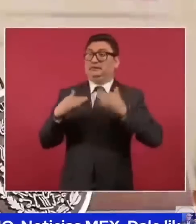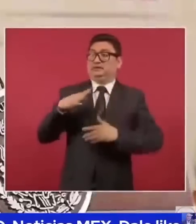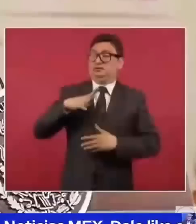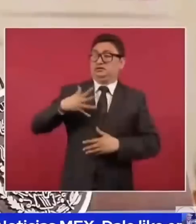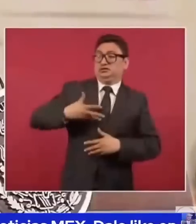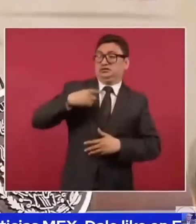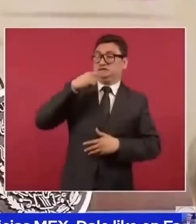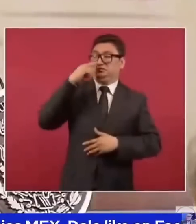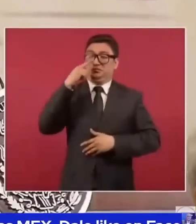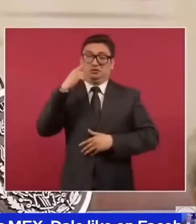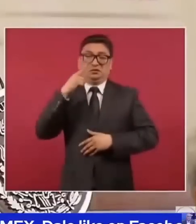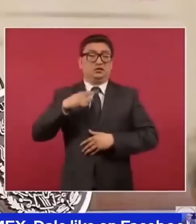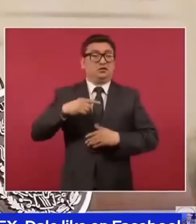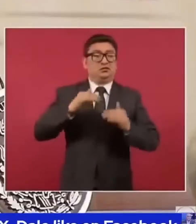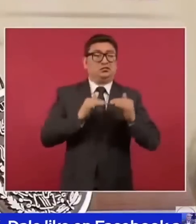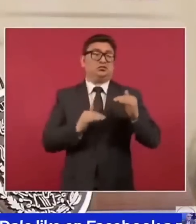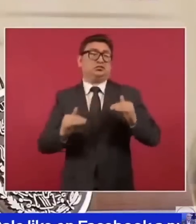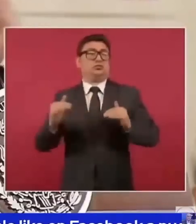y racistas.